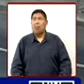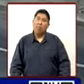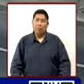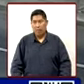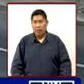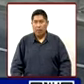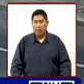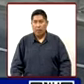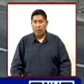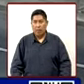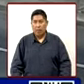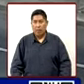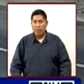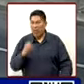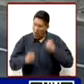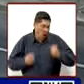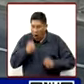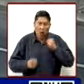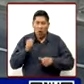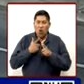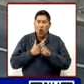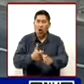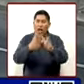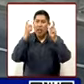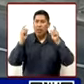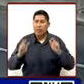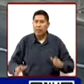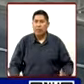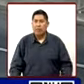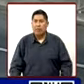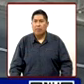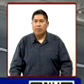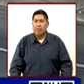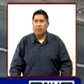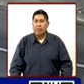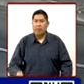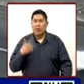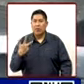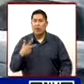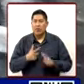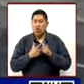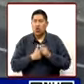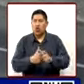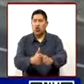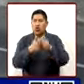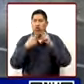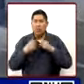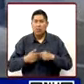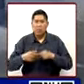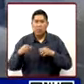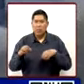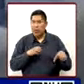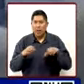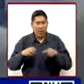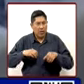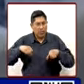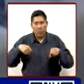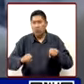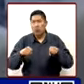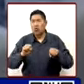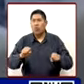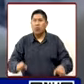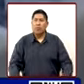Exacto. Es decir, él no es miembro de la banda. Claro que sí. Ahí están corriendo, los tres están corriendo y llevándose la